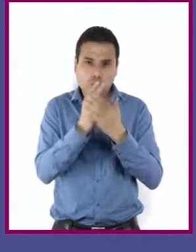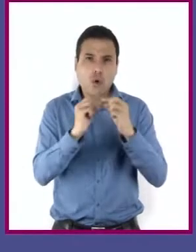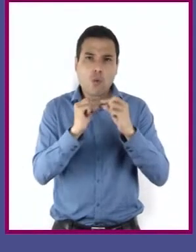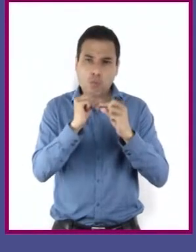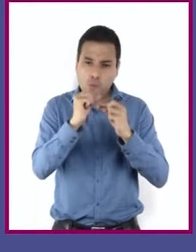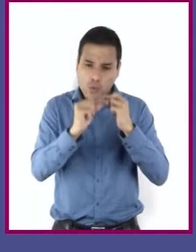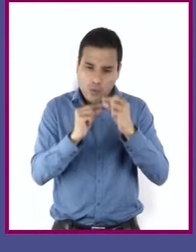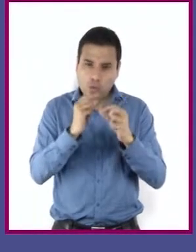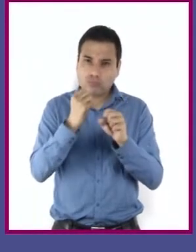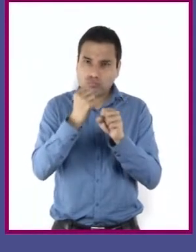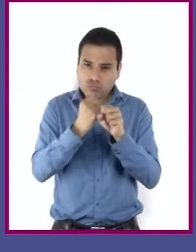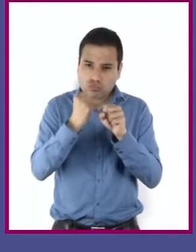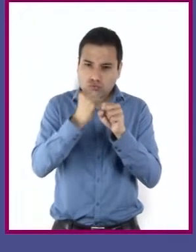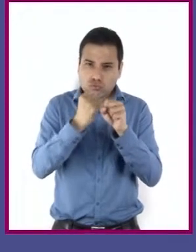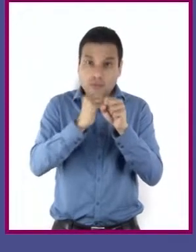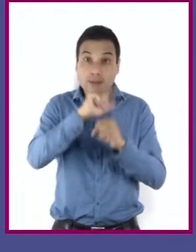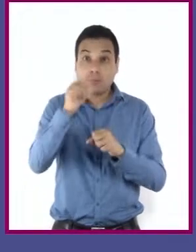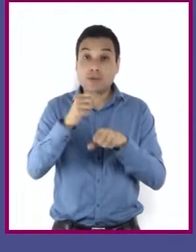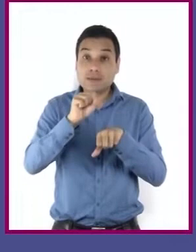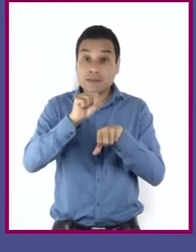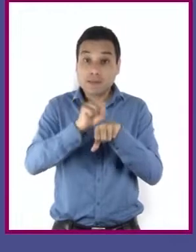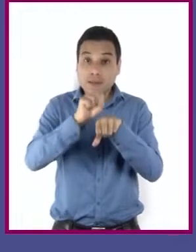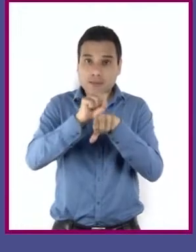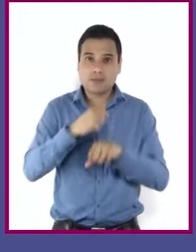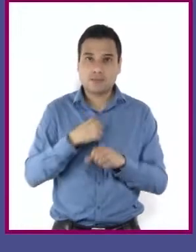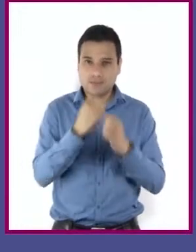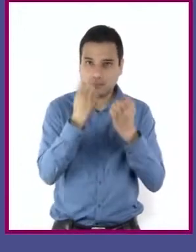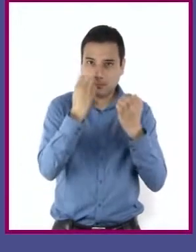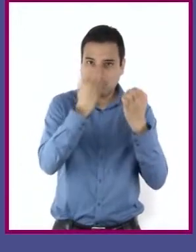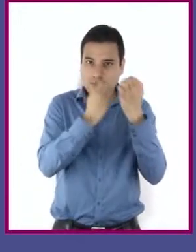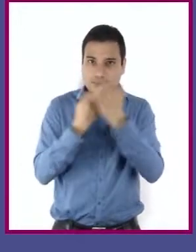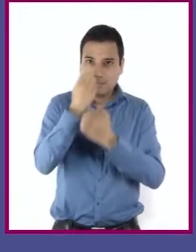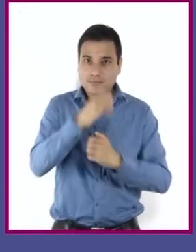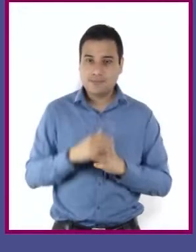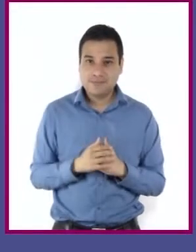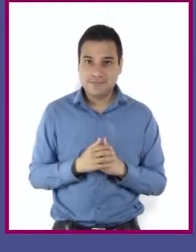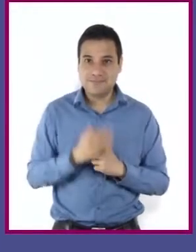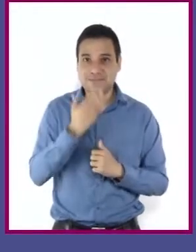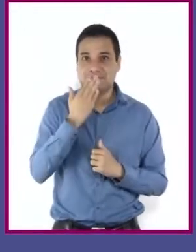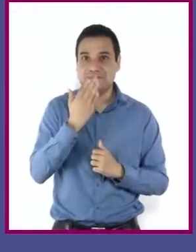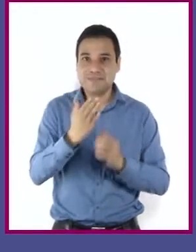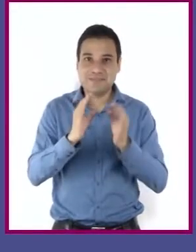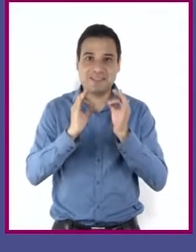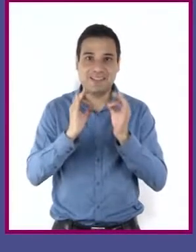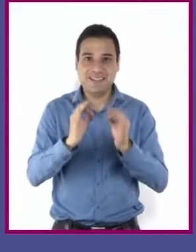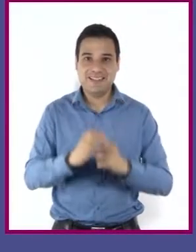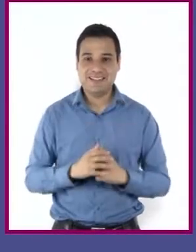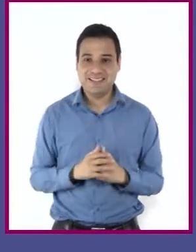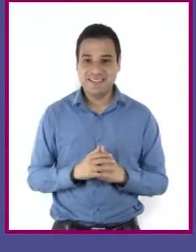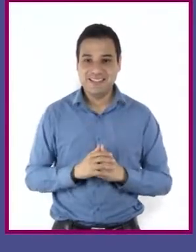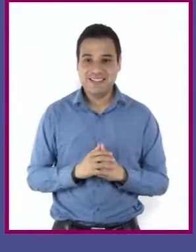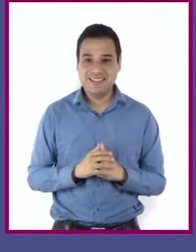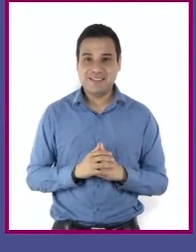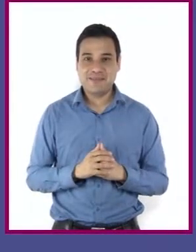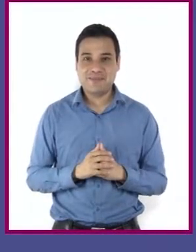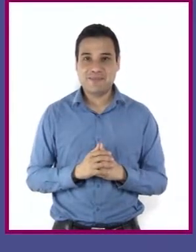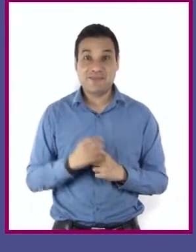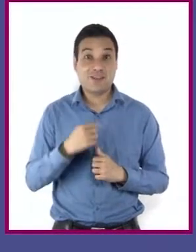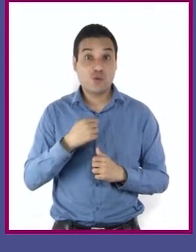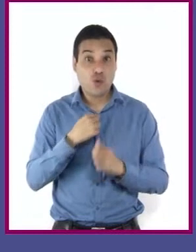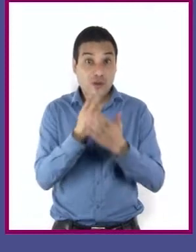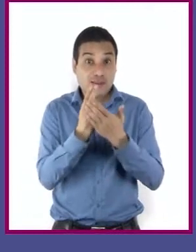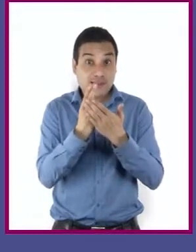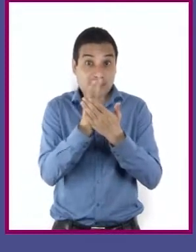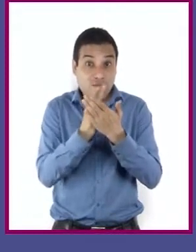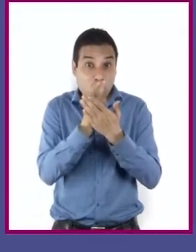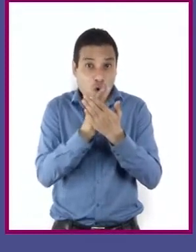comparé y revisé y me di cuenta de mi progreso, pero también de los aspectos que tenía que mejorar para que los dibujos me